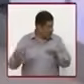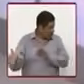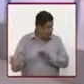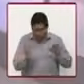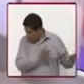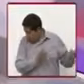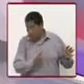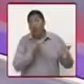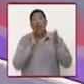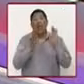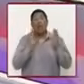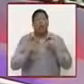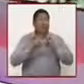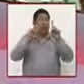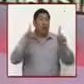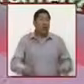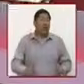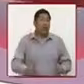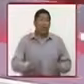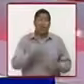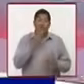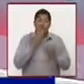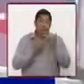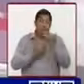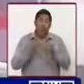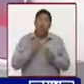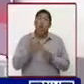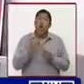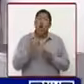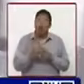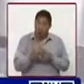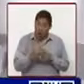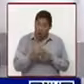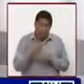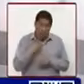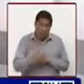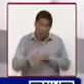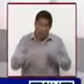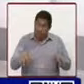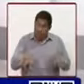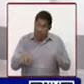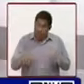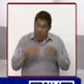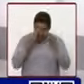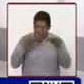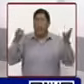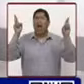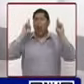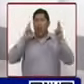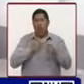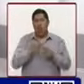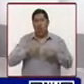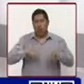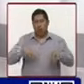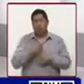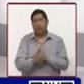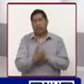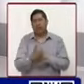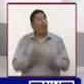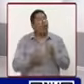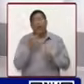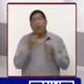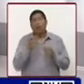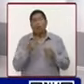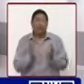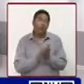Cambiamos, porque tenemos que hacerle la siguiente consulta. ¿Dulce o Tantahuahua? Entre Halloween y Todos Santos, ¿cuál festejará usted? Queremos conocer su